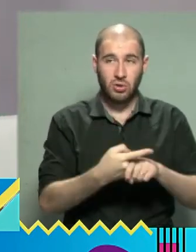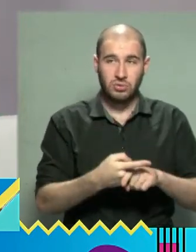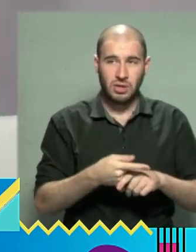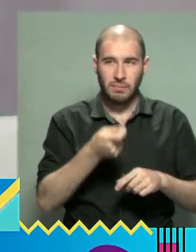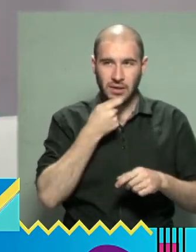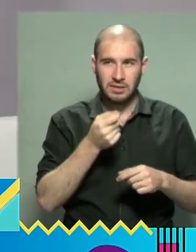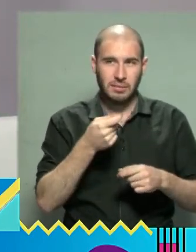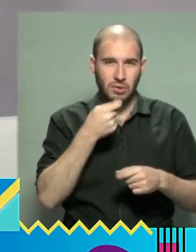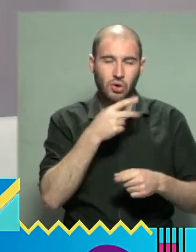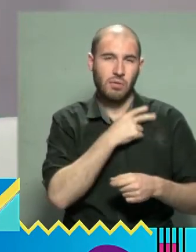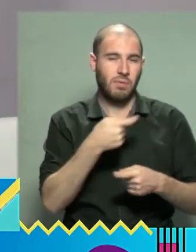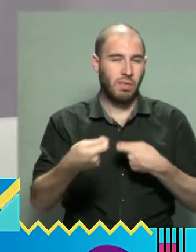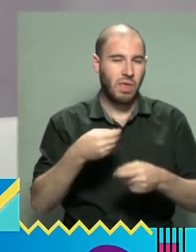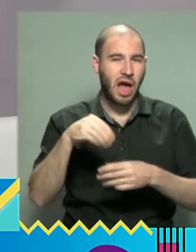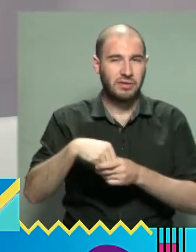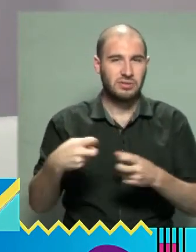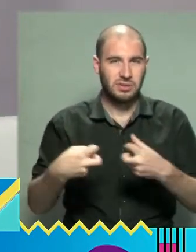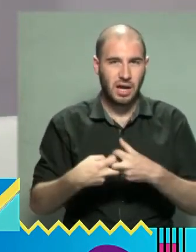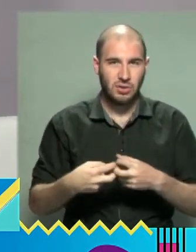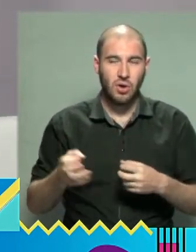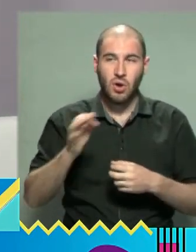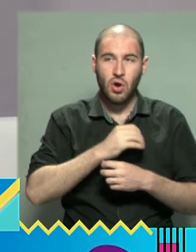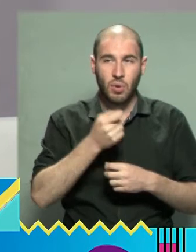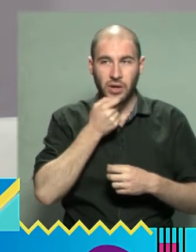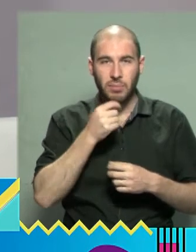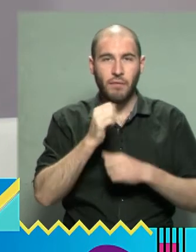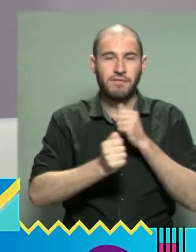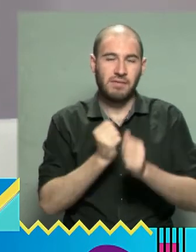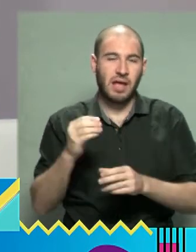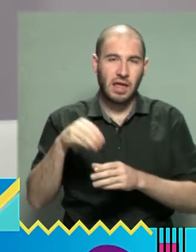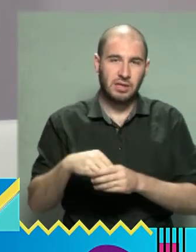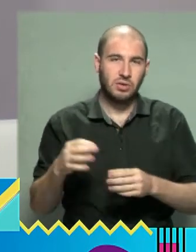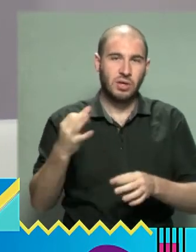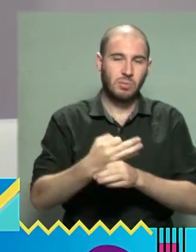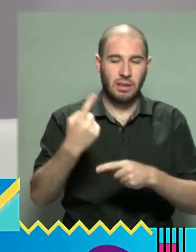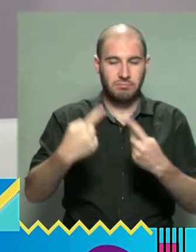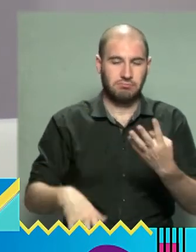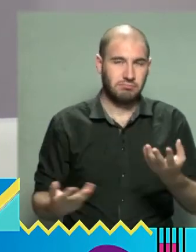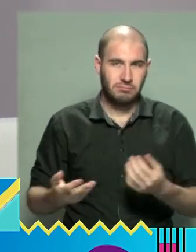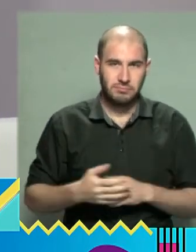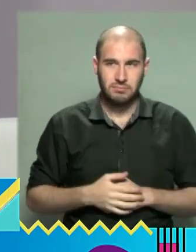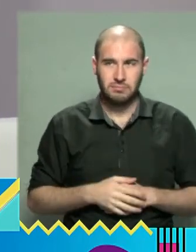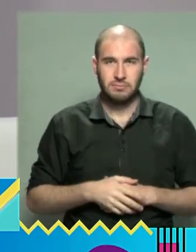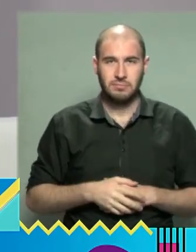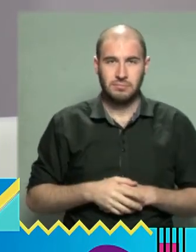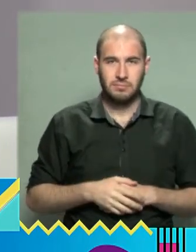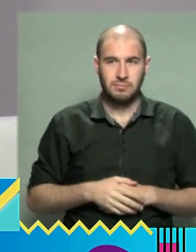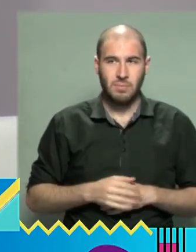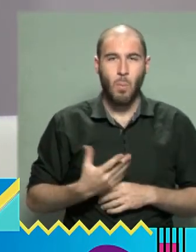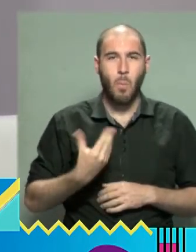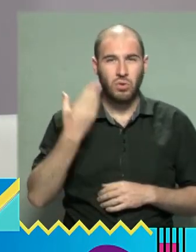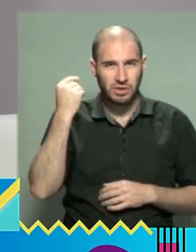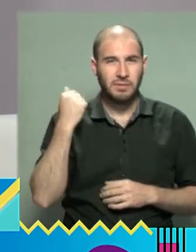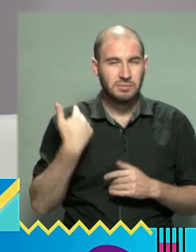como un agente de la patronal adentro del gremio o adentro de la fábrica o del colegio o de cualquier lugar. Muchas veces